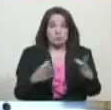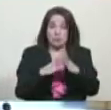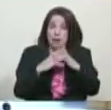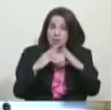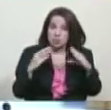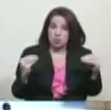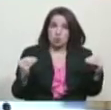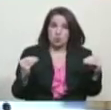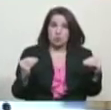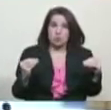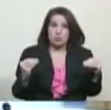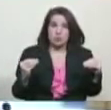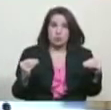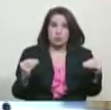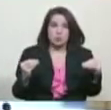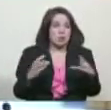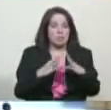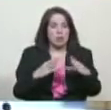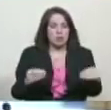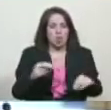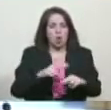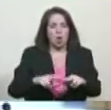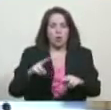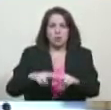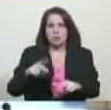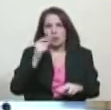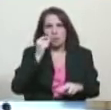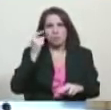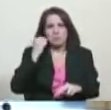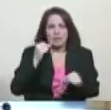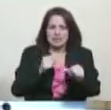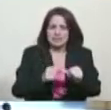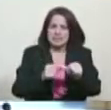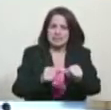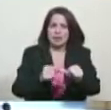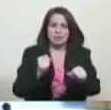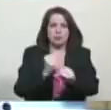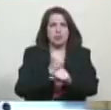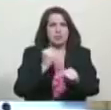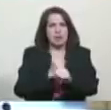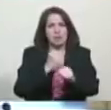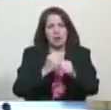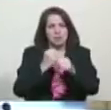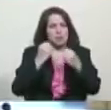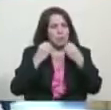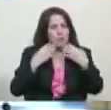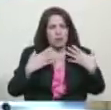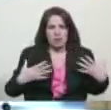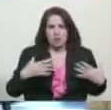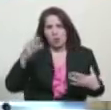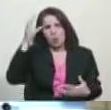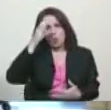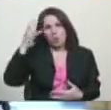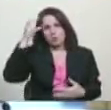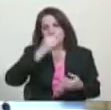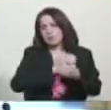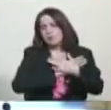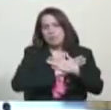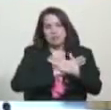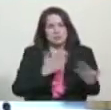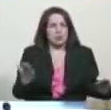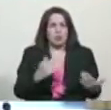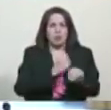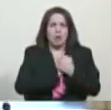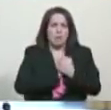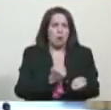y para ellas, para los niños y niñas, sigamos este trabajo hermoso, con conciencia, con pasión, con amor,